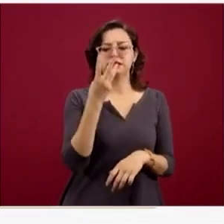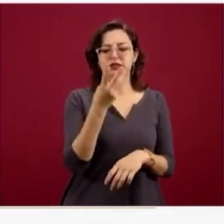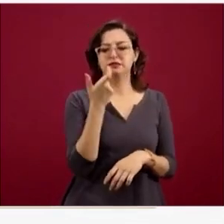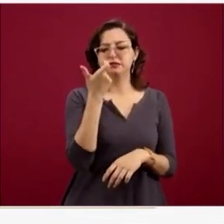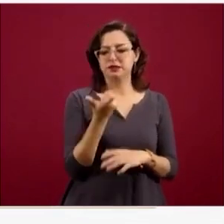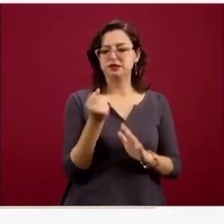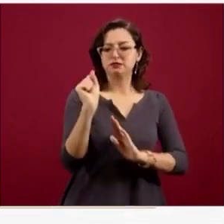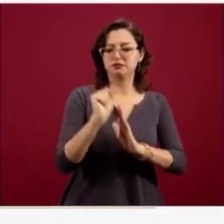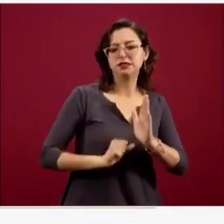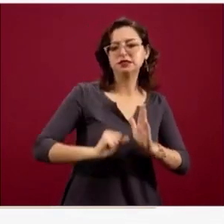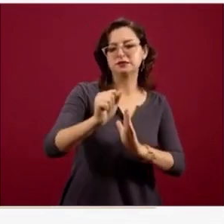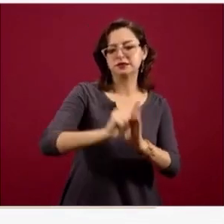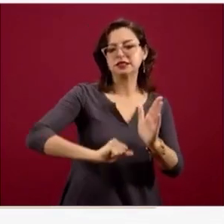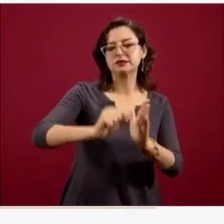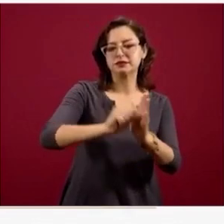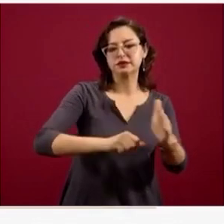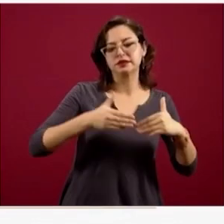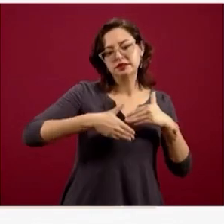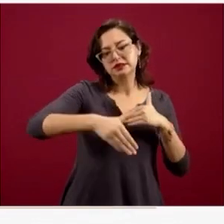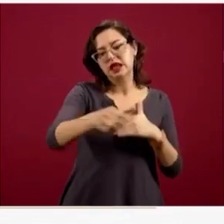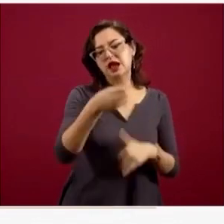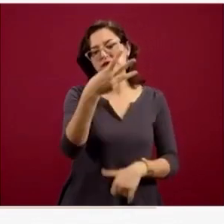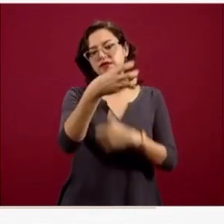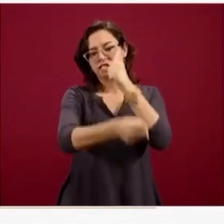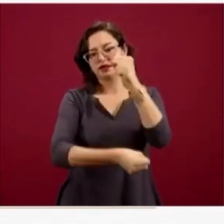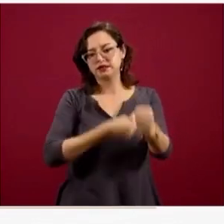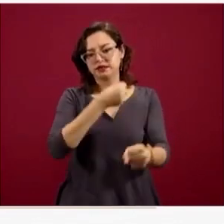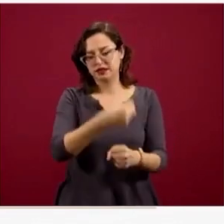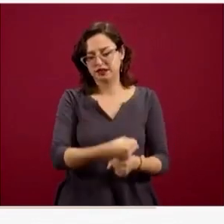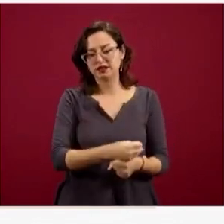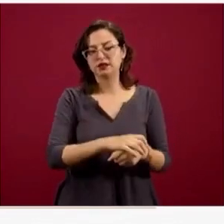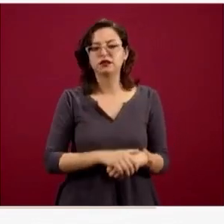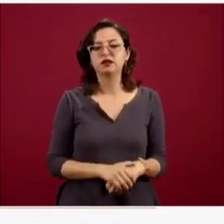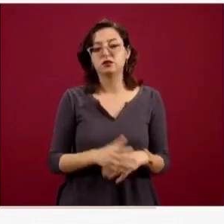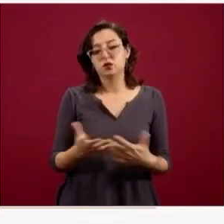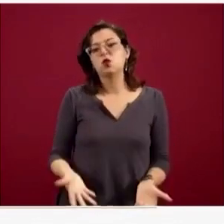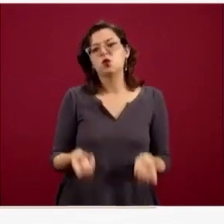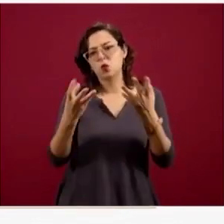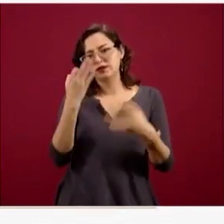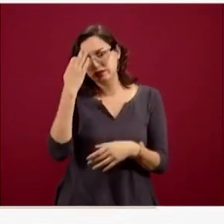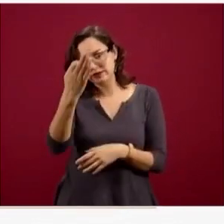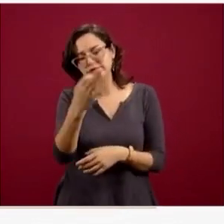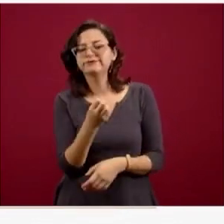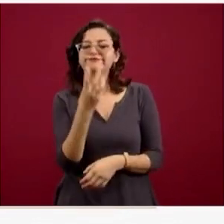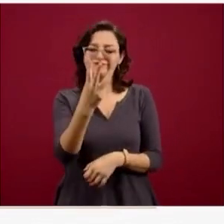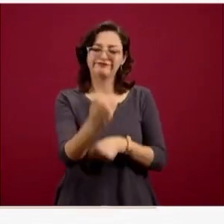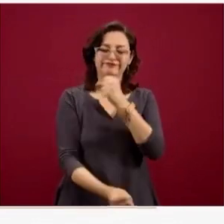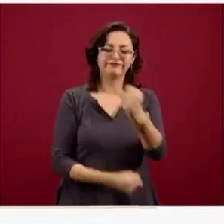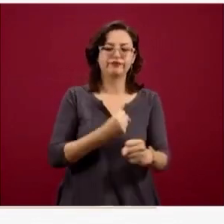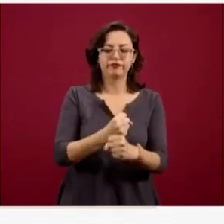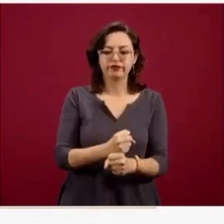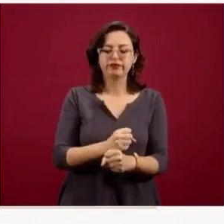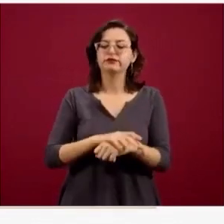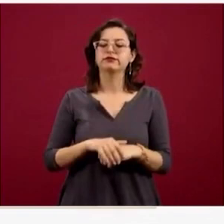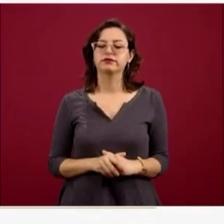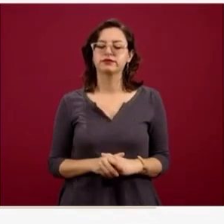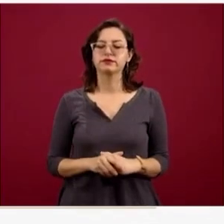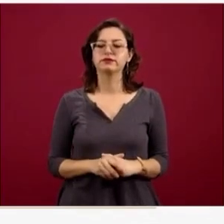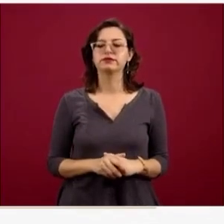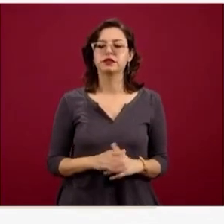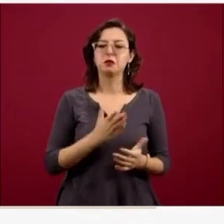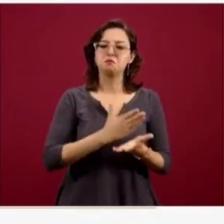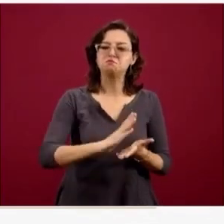cada mes durante los siguientes tres años que era la otra pregunta por cuánto tiempo debo pagar durante tres años esta